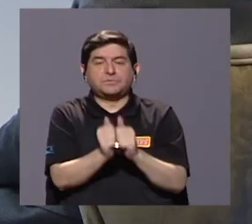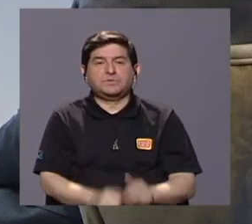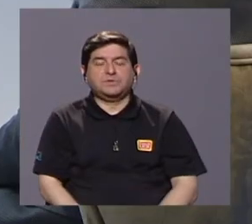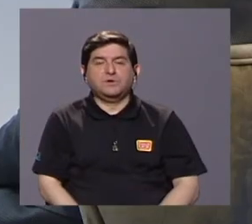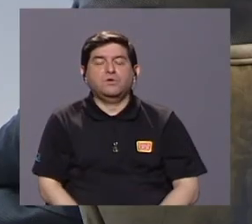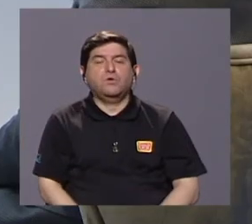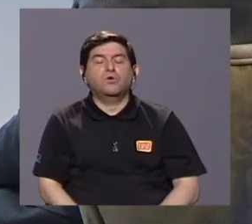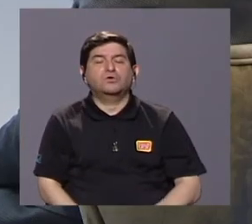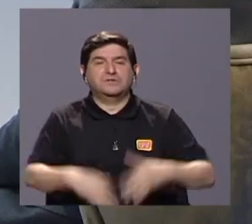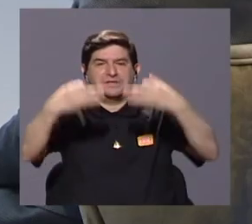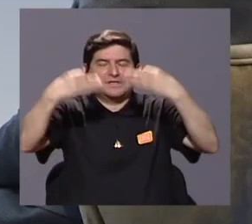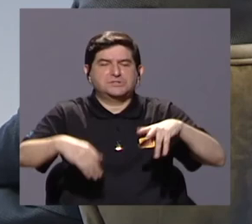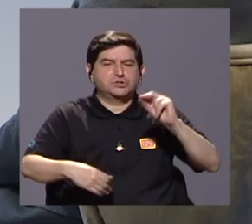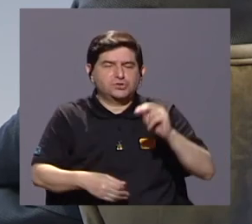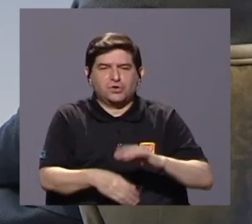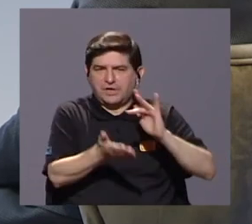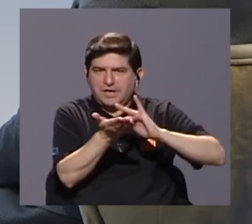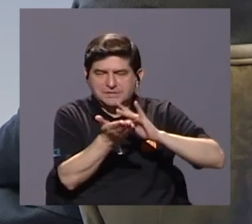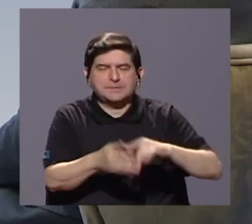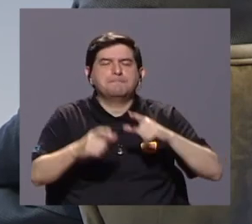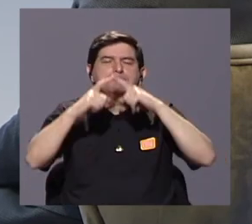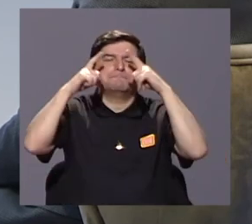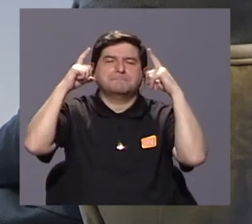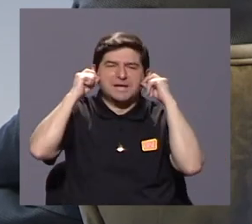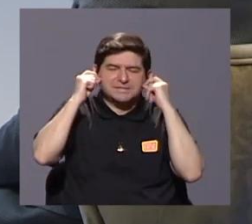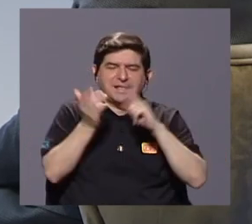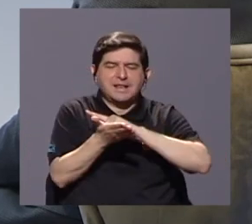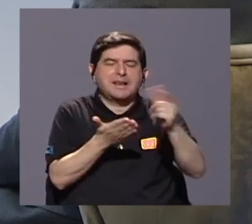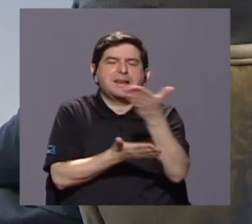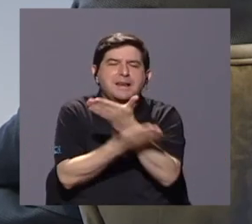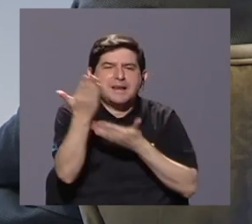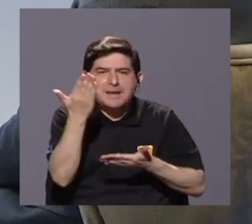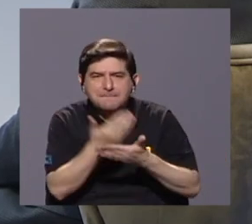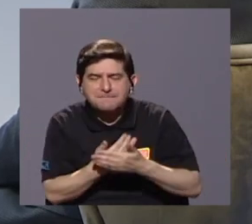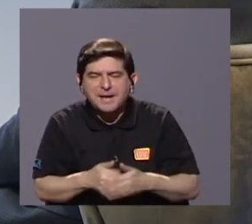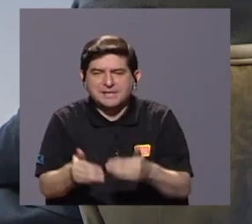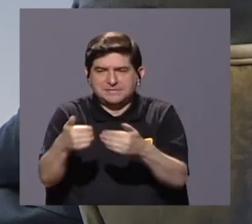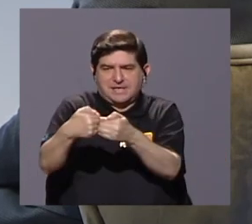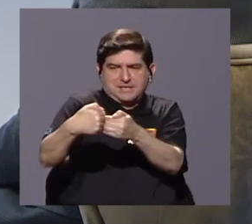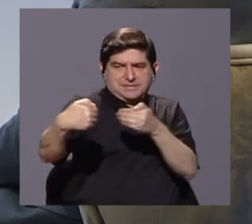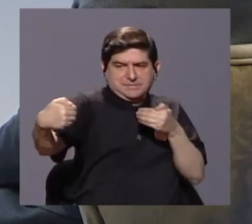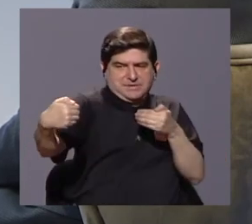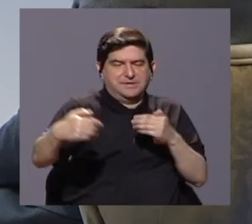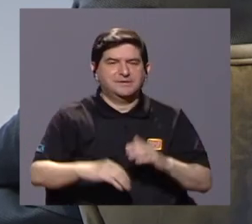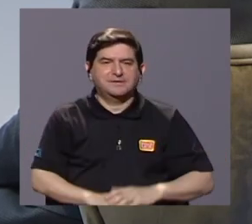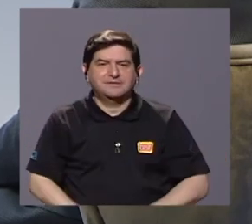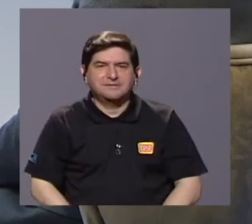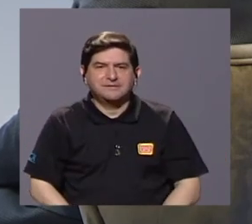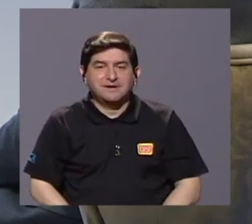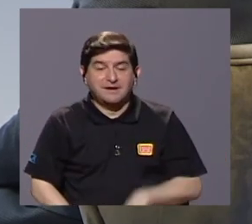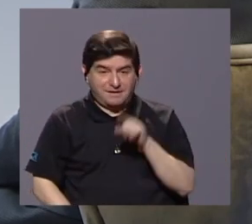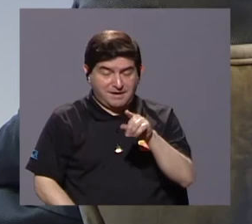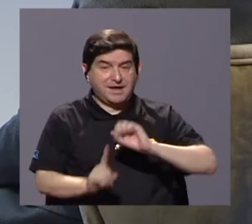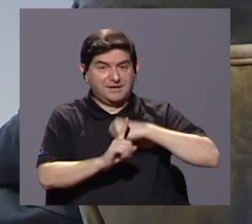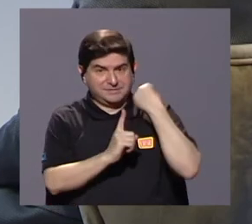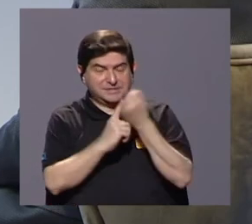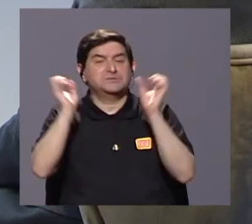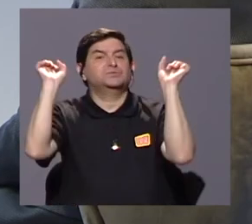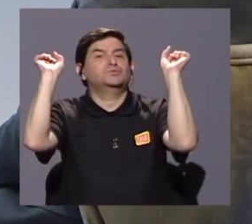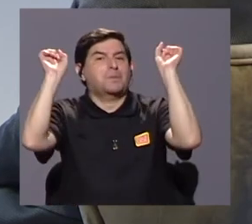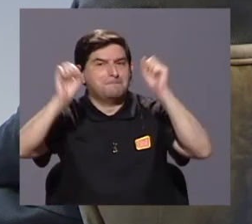no farmacológicas como la mascarilla, la higiene de manos, la distancia, etcétera, sería